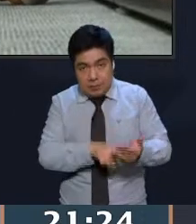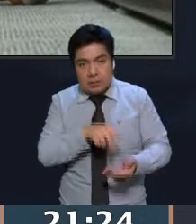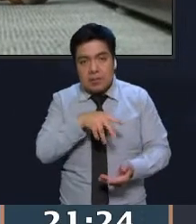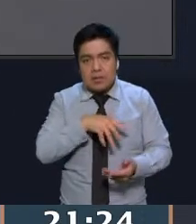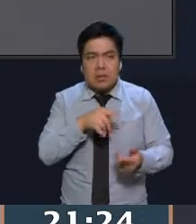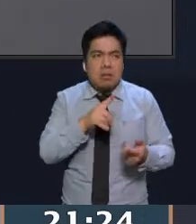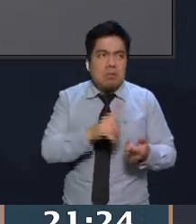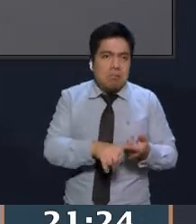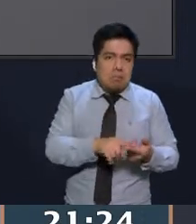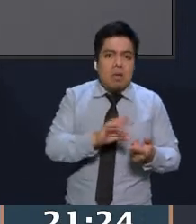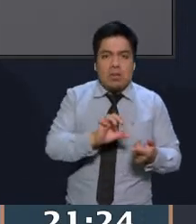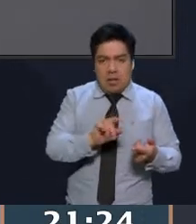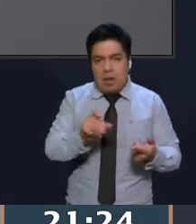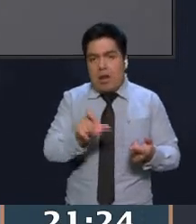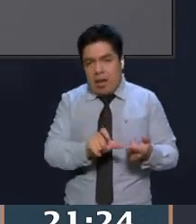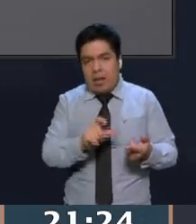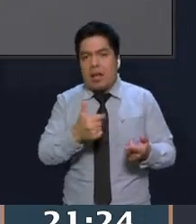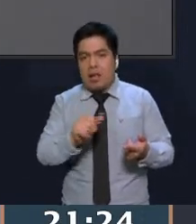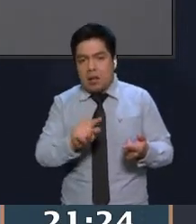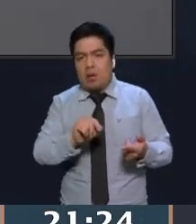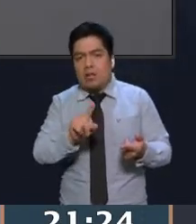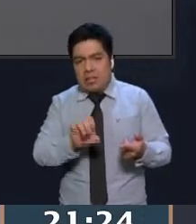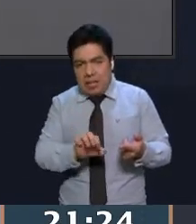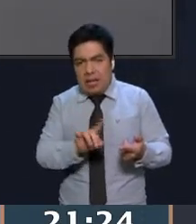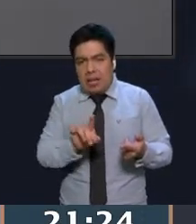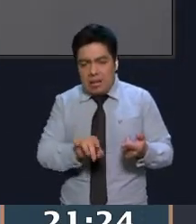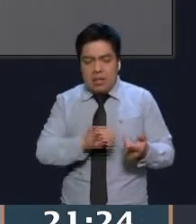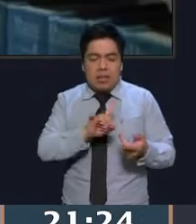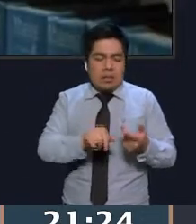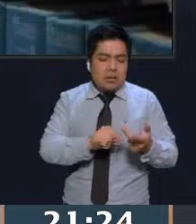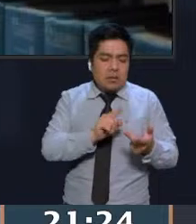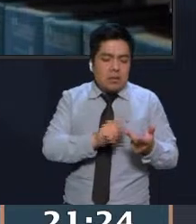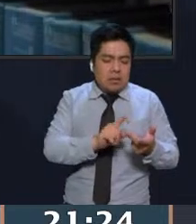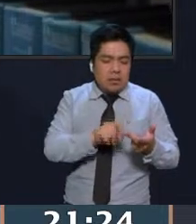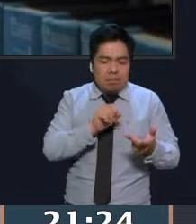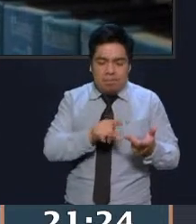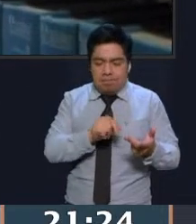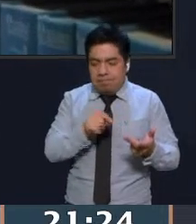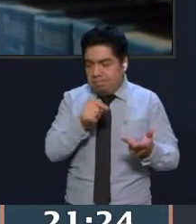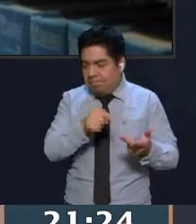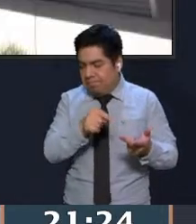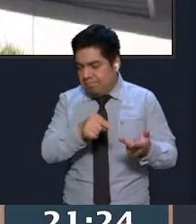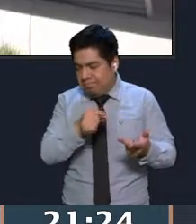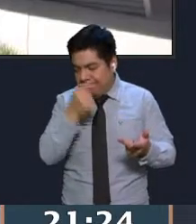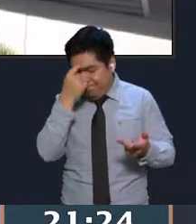está pues Claudio X González Guajardo, está también